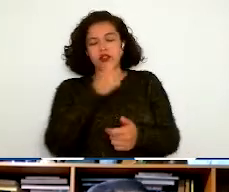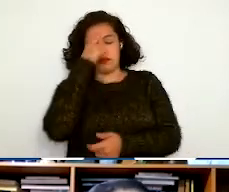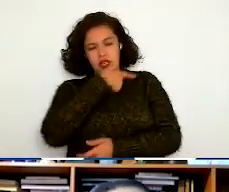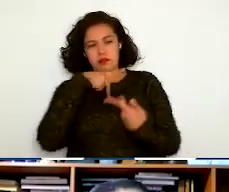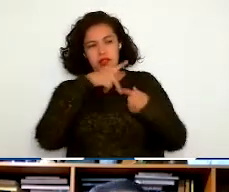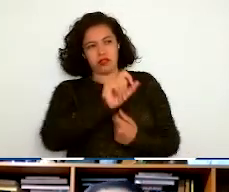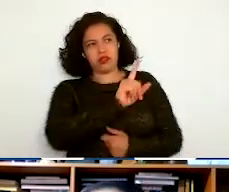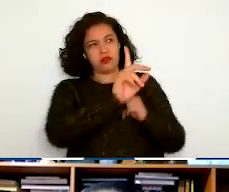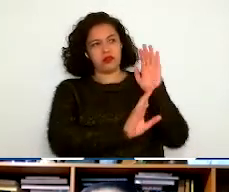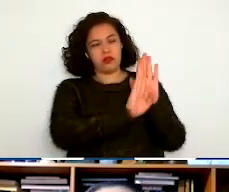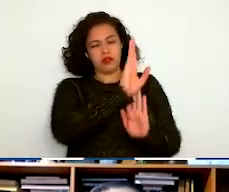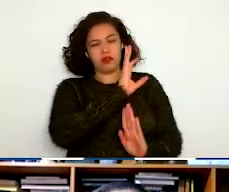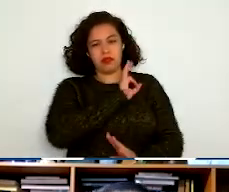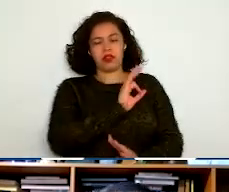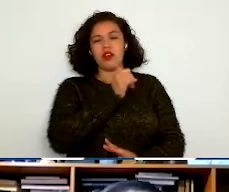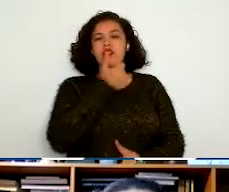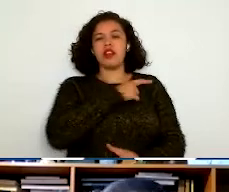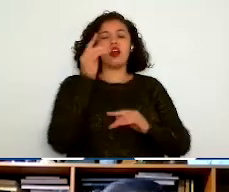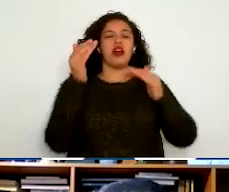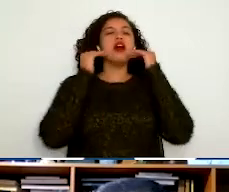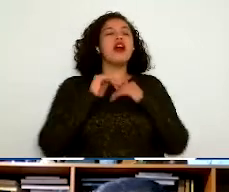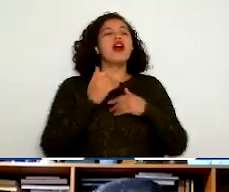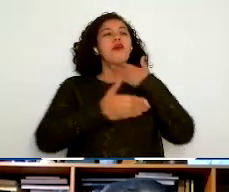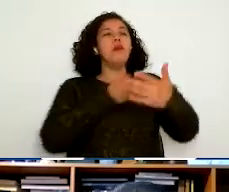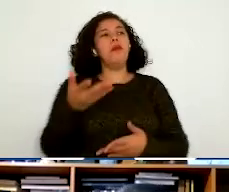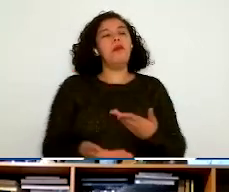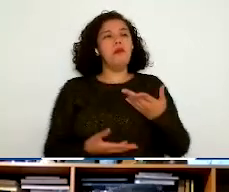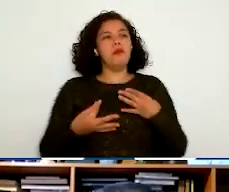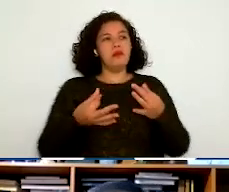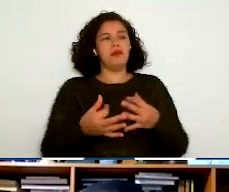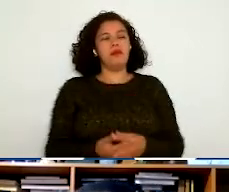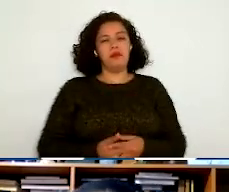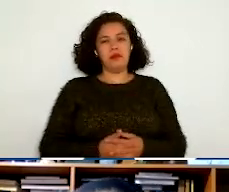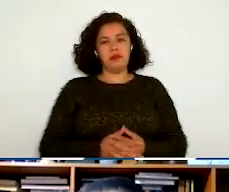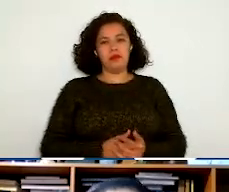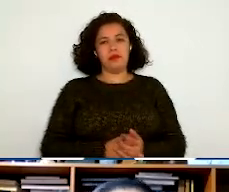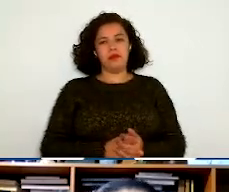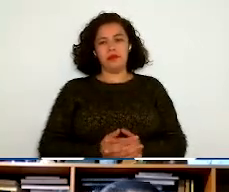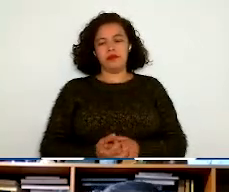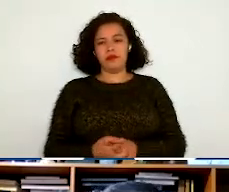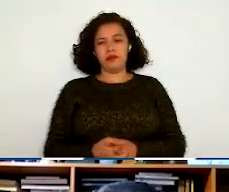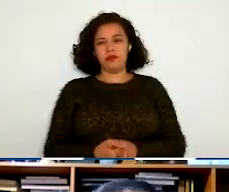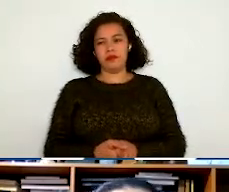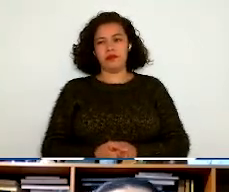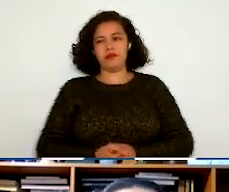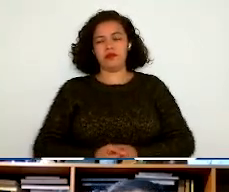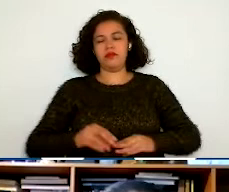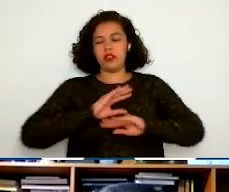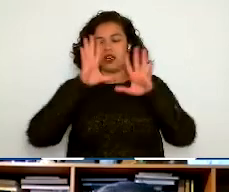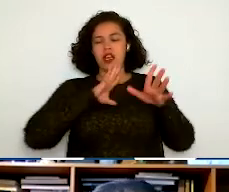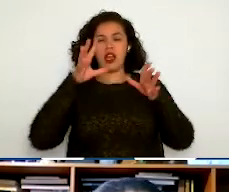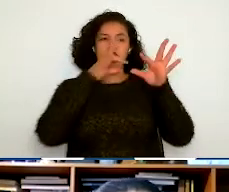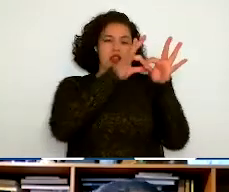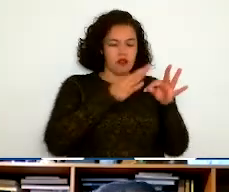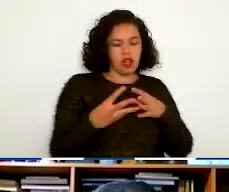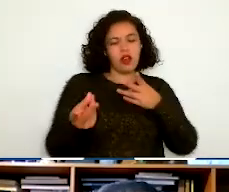persona. Otra vertiente es la calidad del servicio. Obviamente hablamos de aspectos de eficiencia, ¿no? De